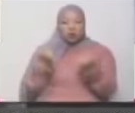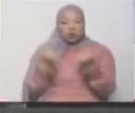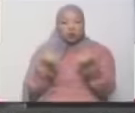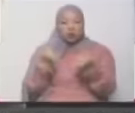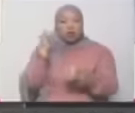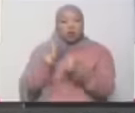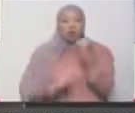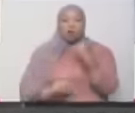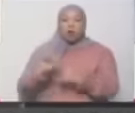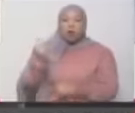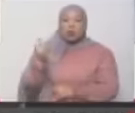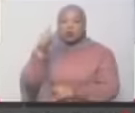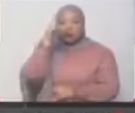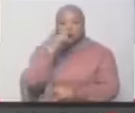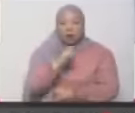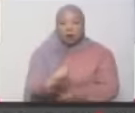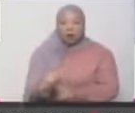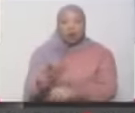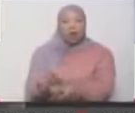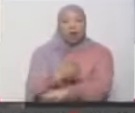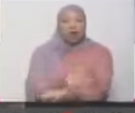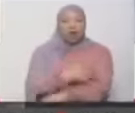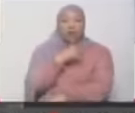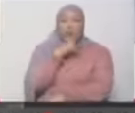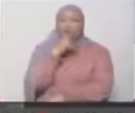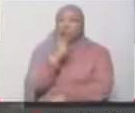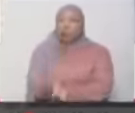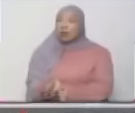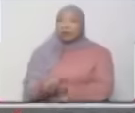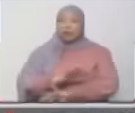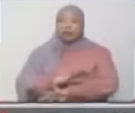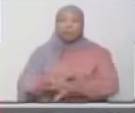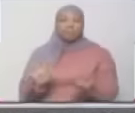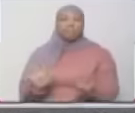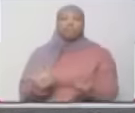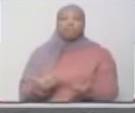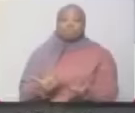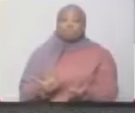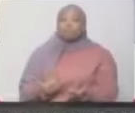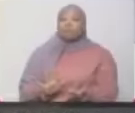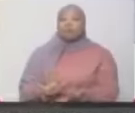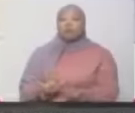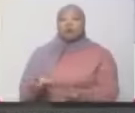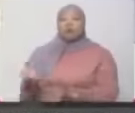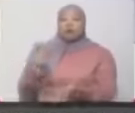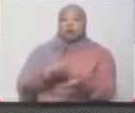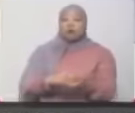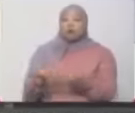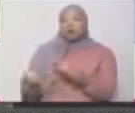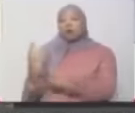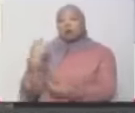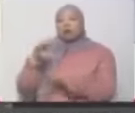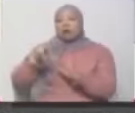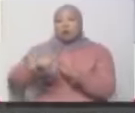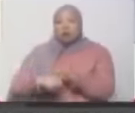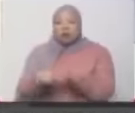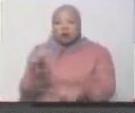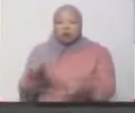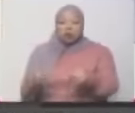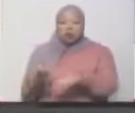últimos 10 años, usted lo decía, han sido terribles, terribles. Y si a eso usted le suma los traidores, los corruptos que se han llevado